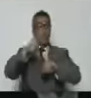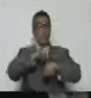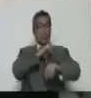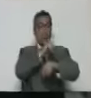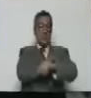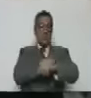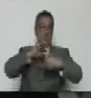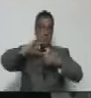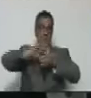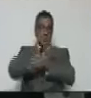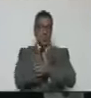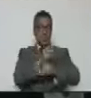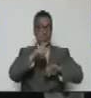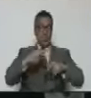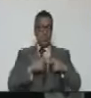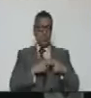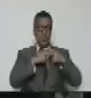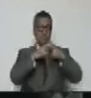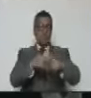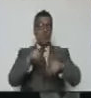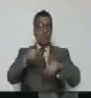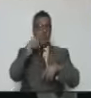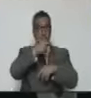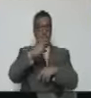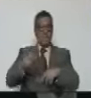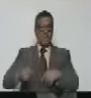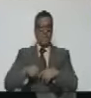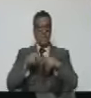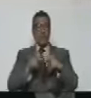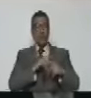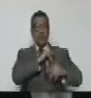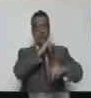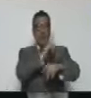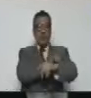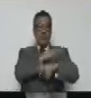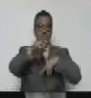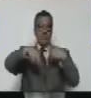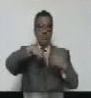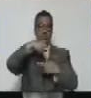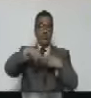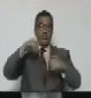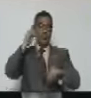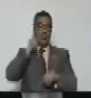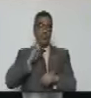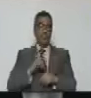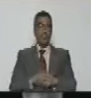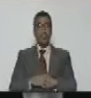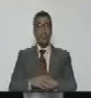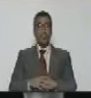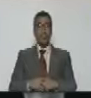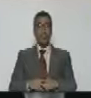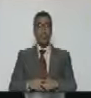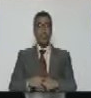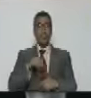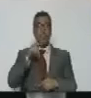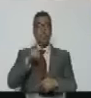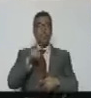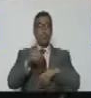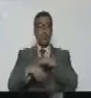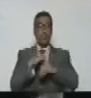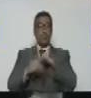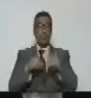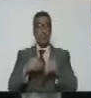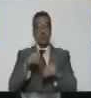fueron aplastadas por la voluntad del pueblo y por la fuerza de la revolución bolivariana. Y estamos a 100 días de